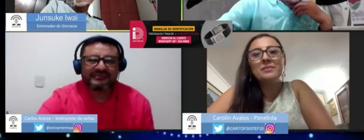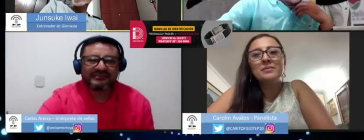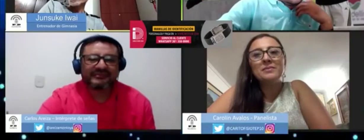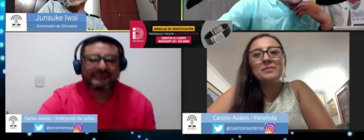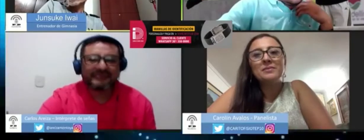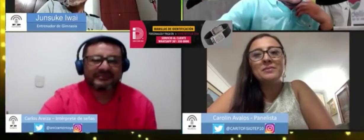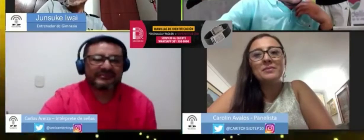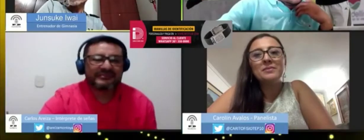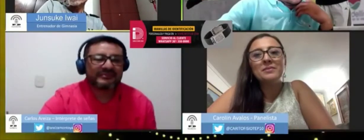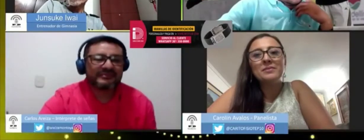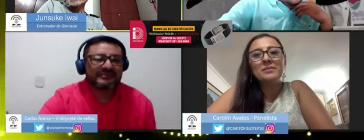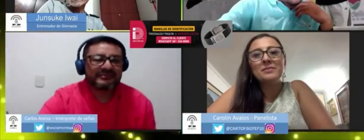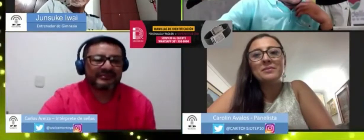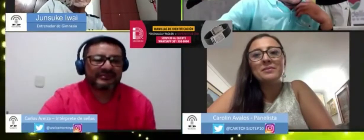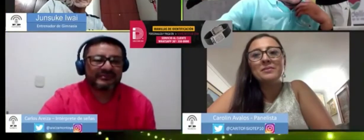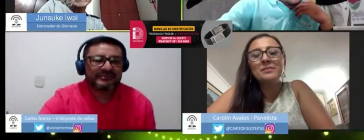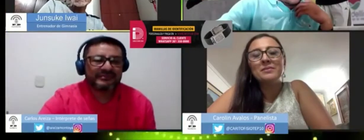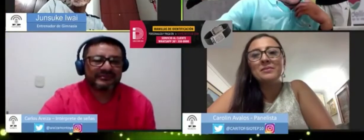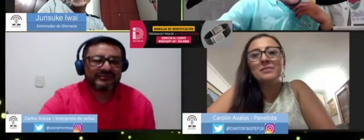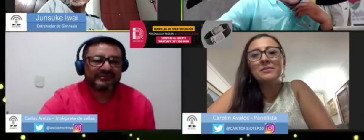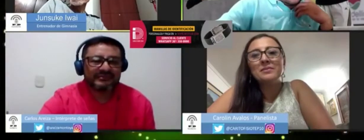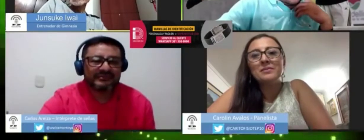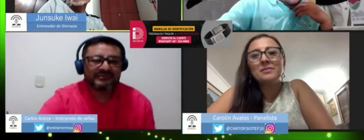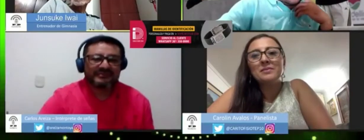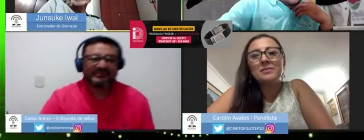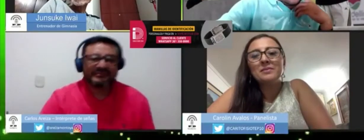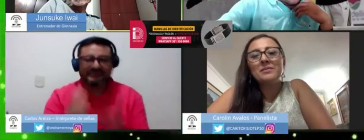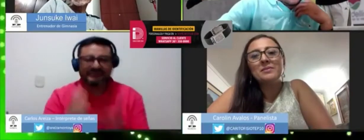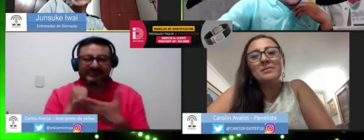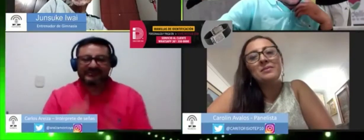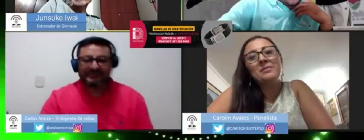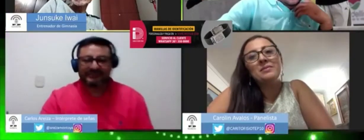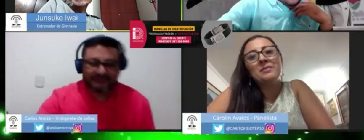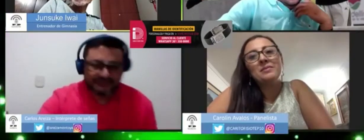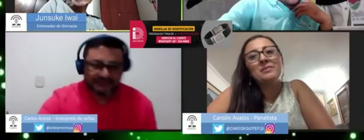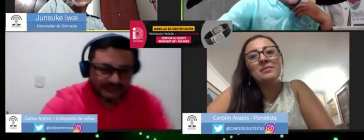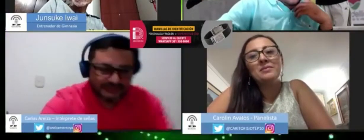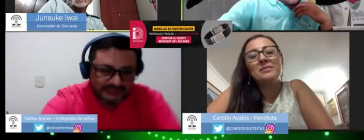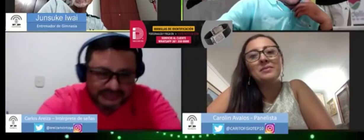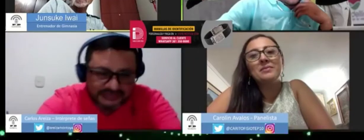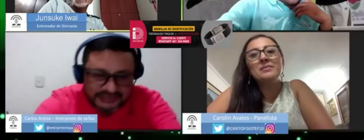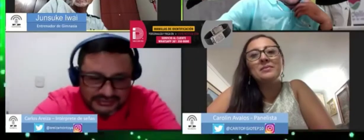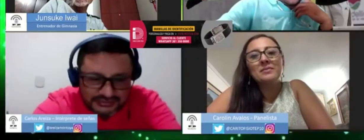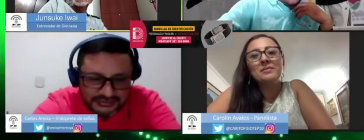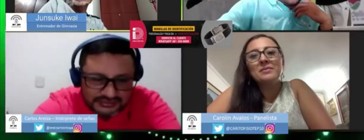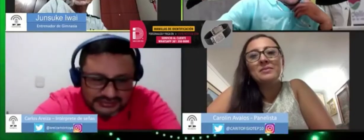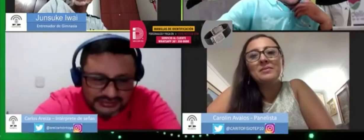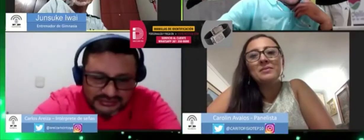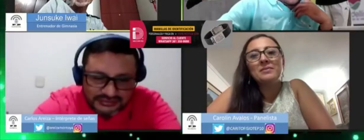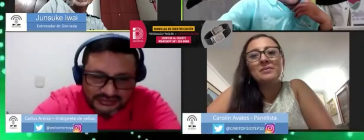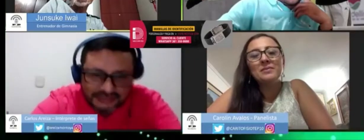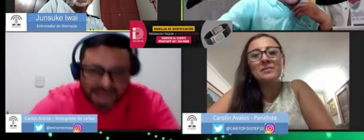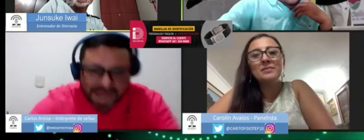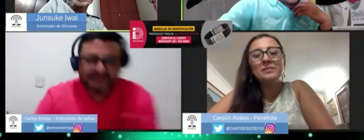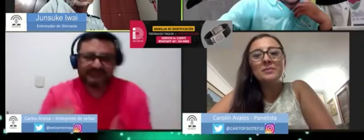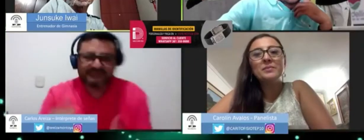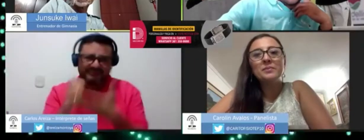porque la liga depende de él, si funciona o